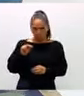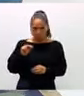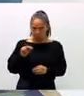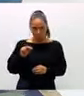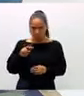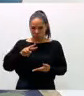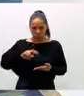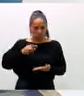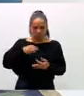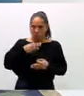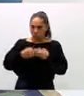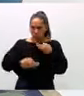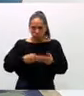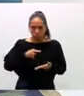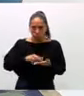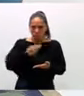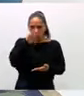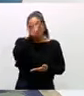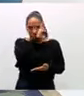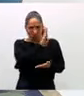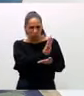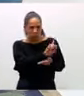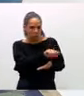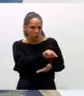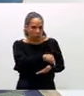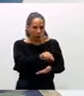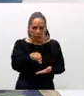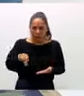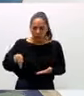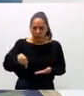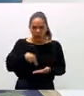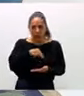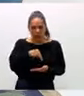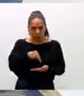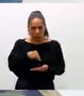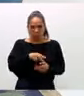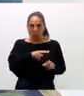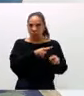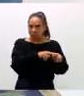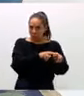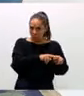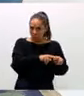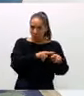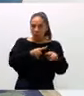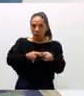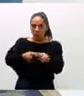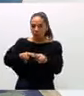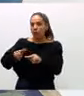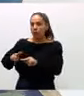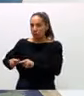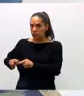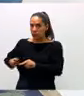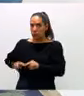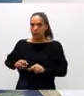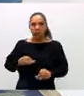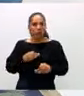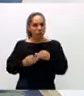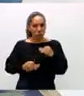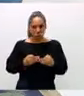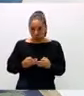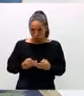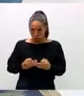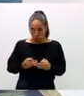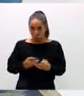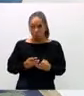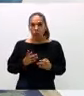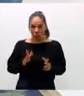en el fondo es responsabilidad del personal docente la conducción a cierta distancia de este manejo de